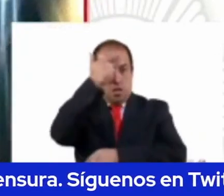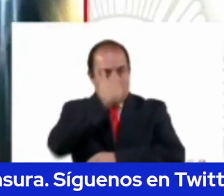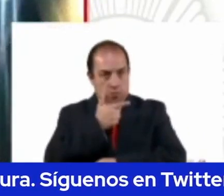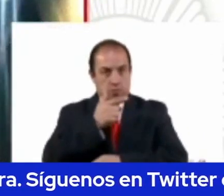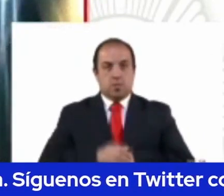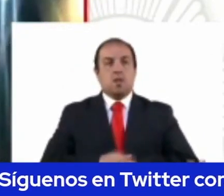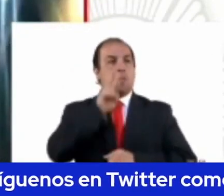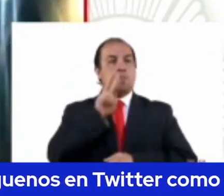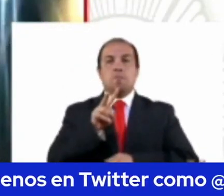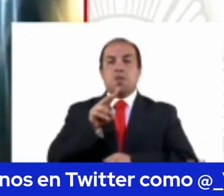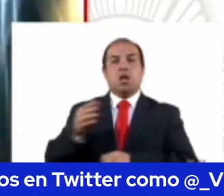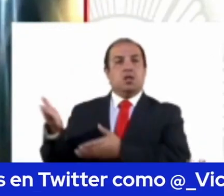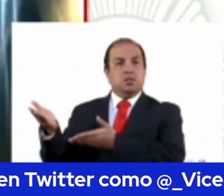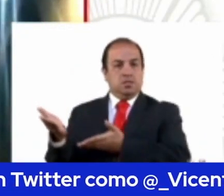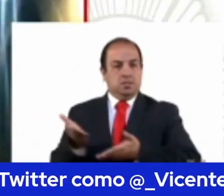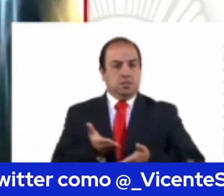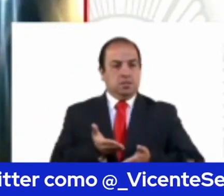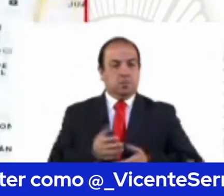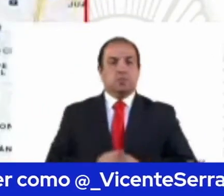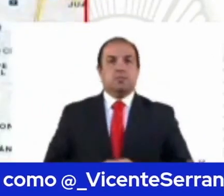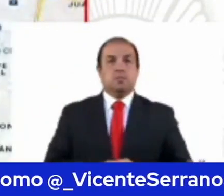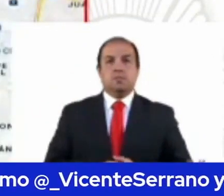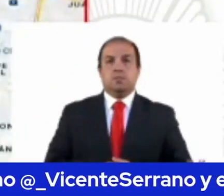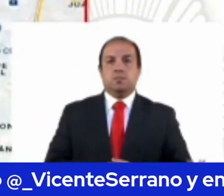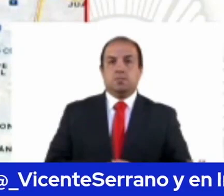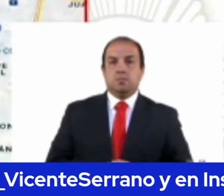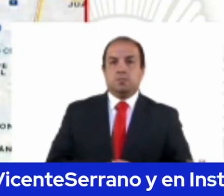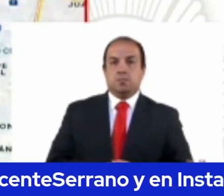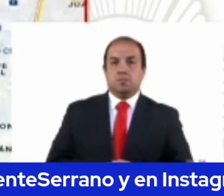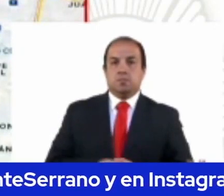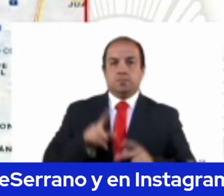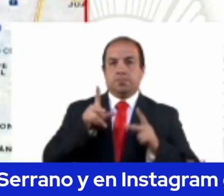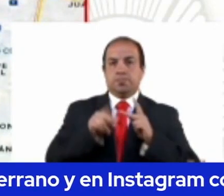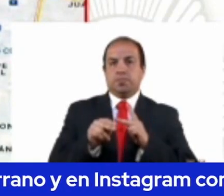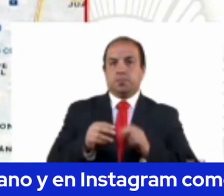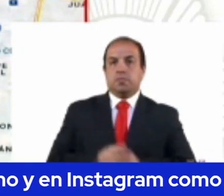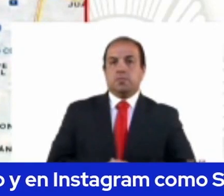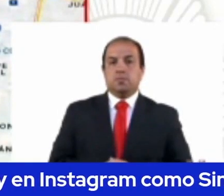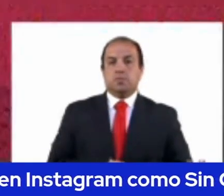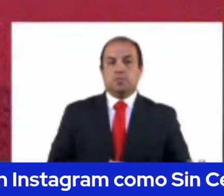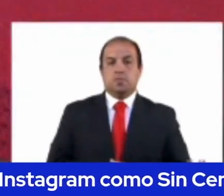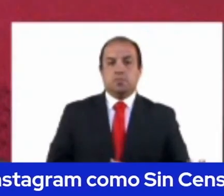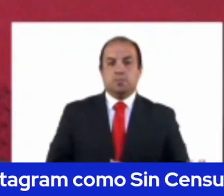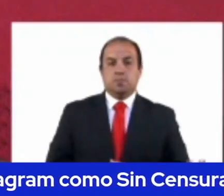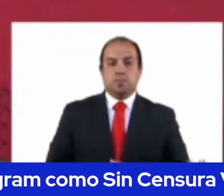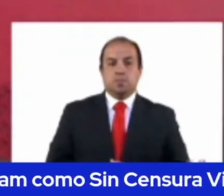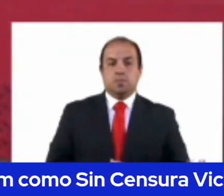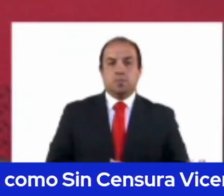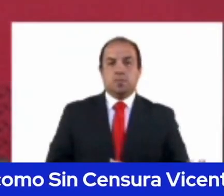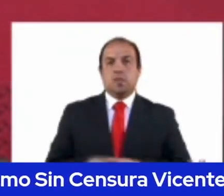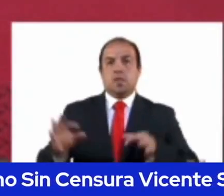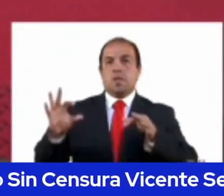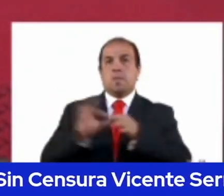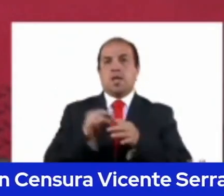es el seguimiento que han hecho. Realmente nos ha presentado una composición de escena en